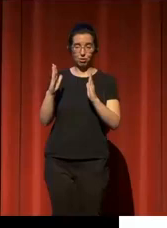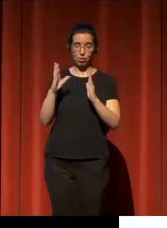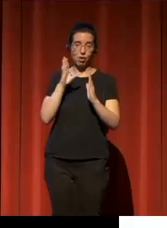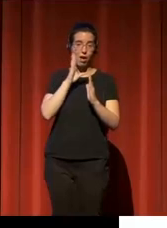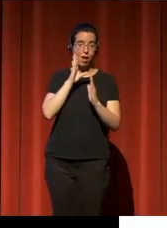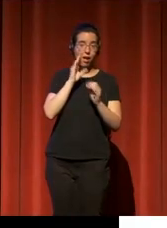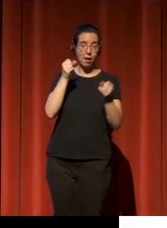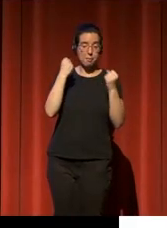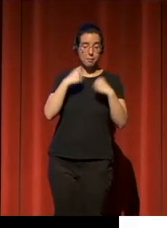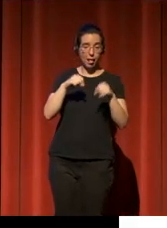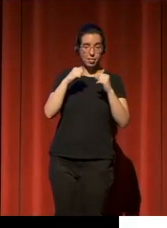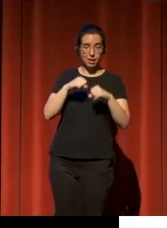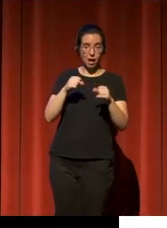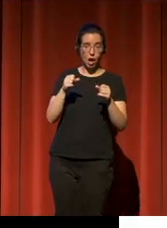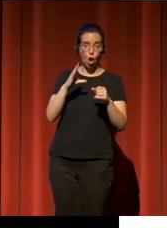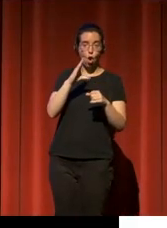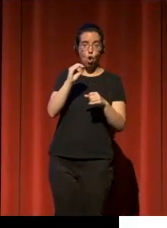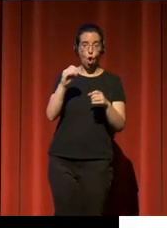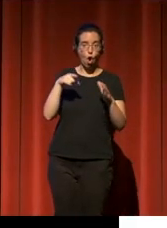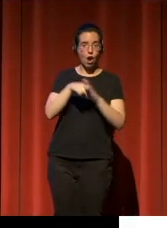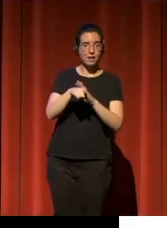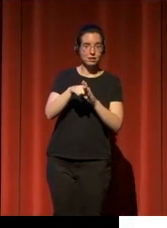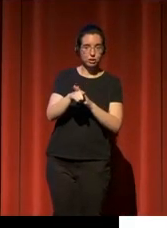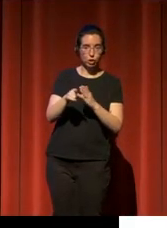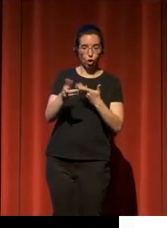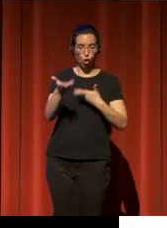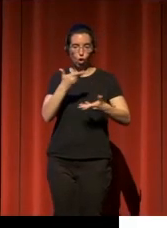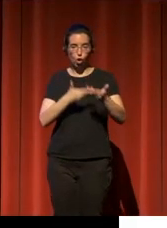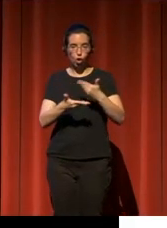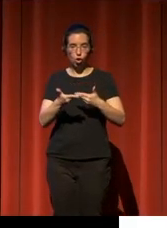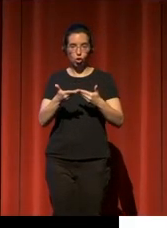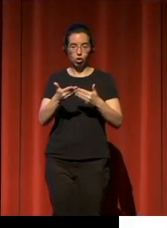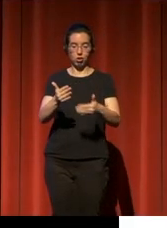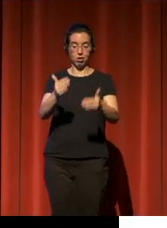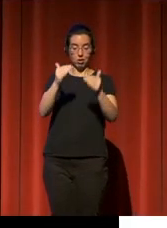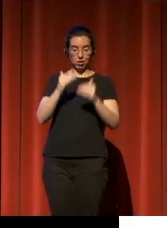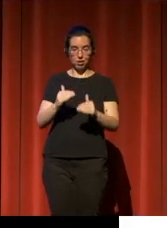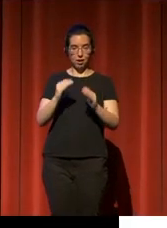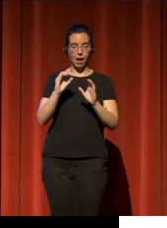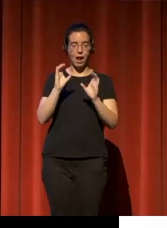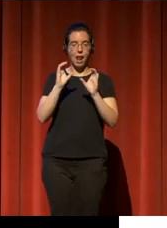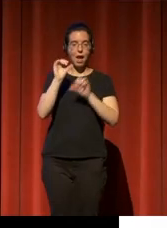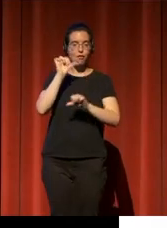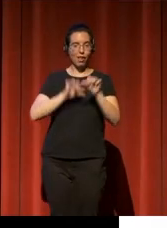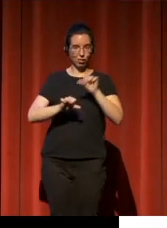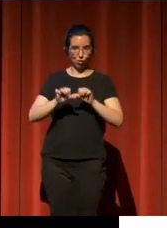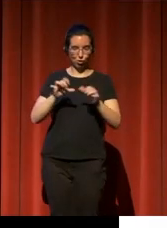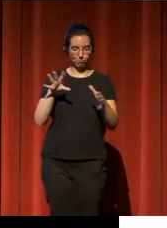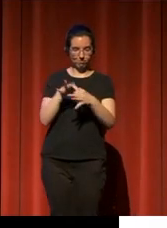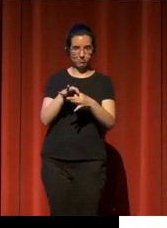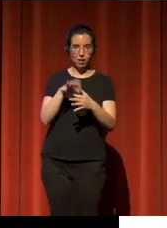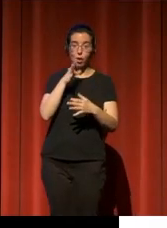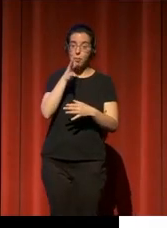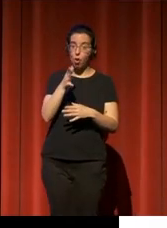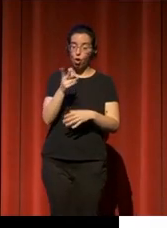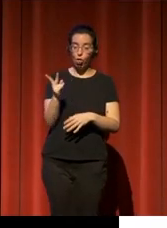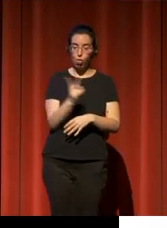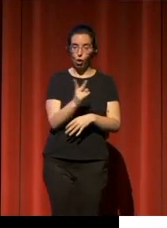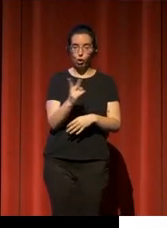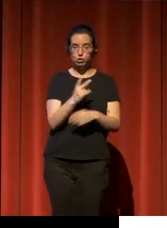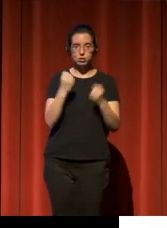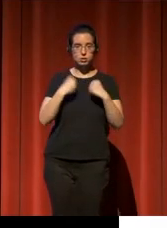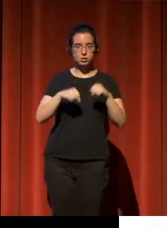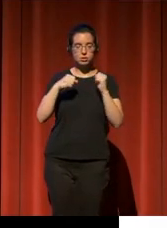prácticas de cogestión y gestión comunitaria intencionadamente porque ambas prácticas Ah se